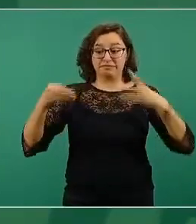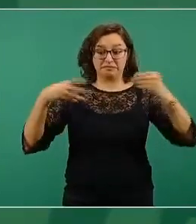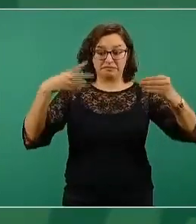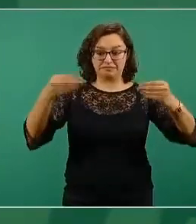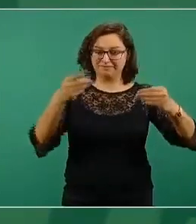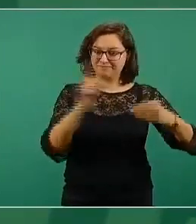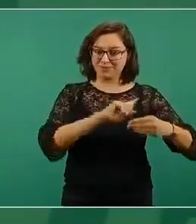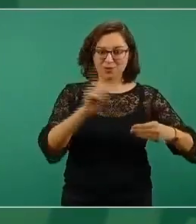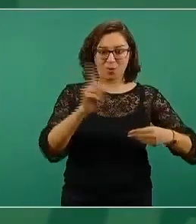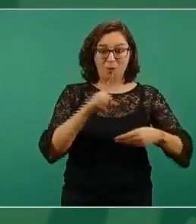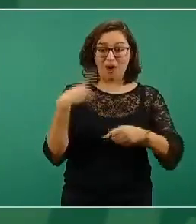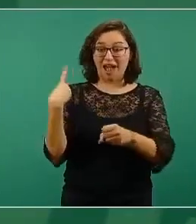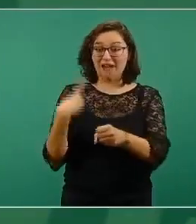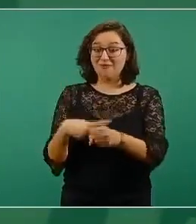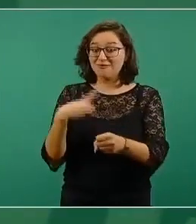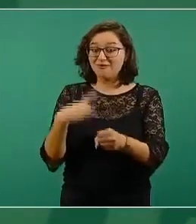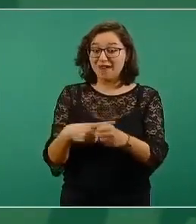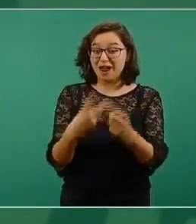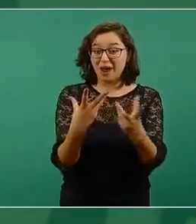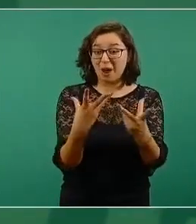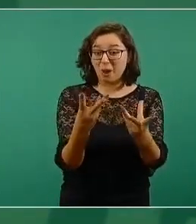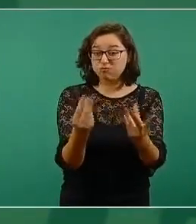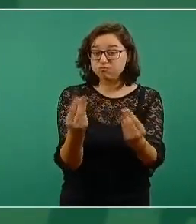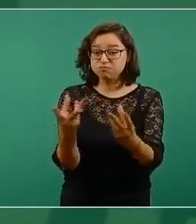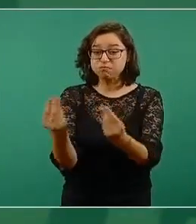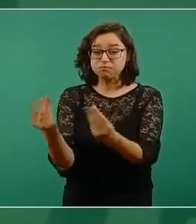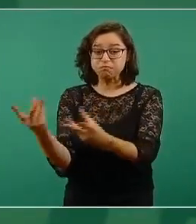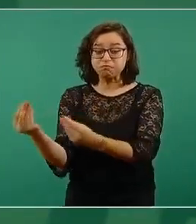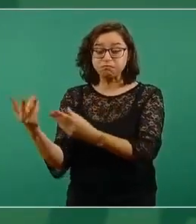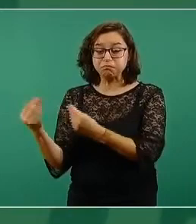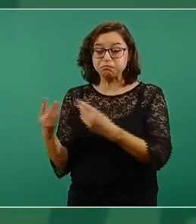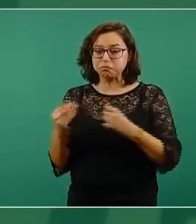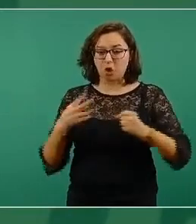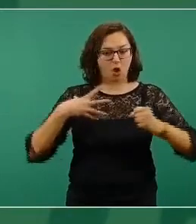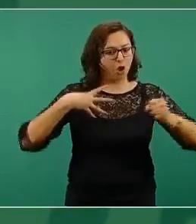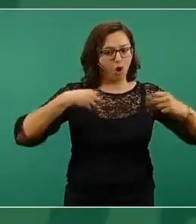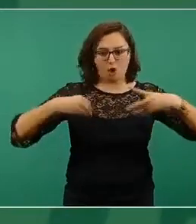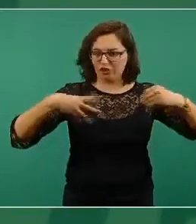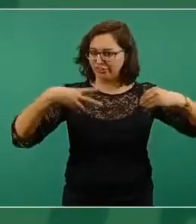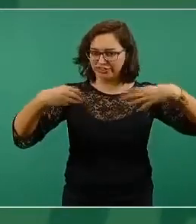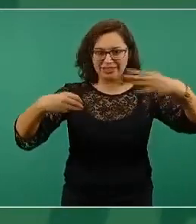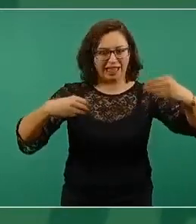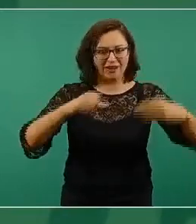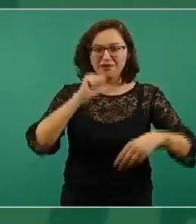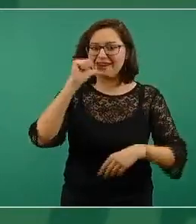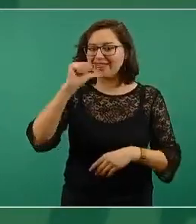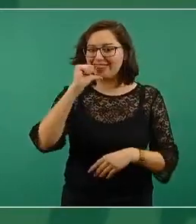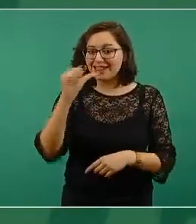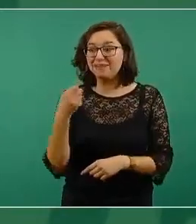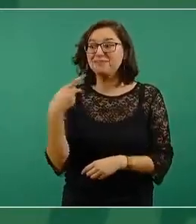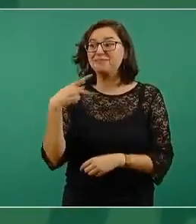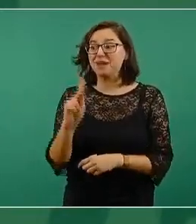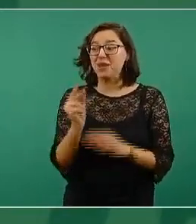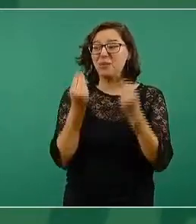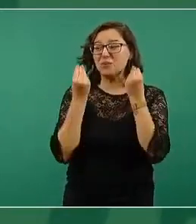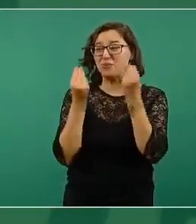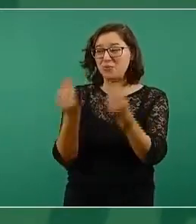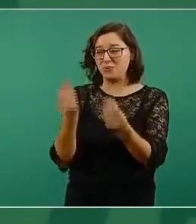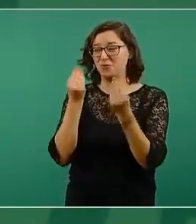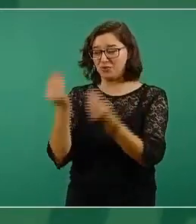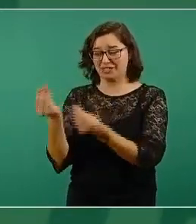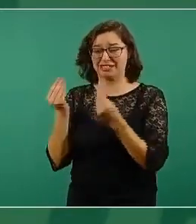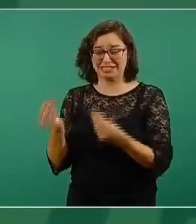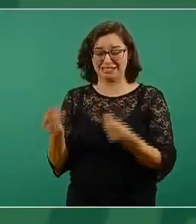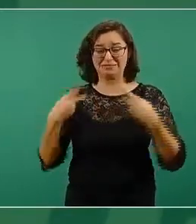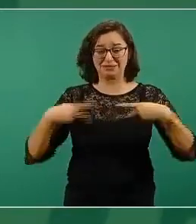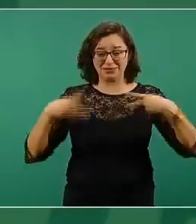no transmisibles. Mañana, por cierto, hay un foro de alto nivel que organiza la Organización Panamericana de la Salud sobre este tema, la importancia